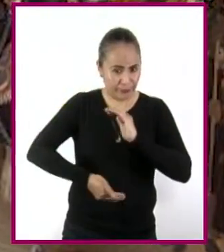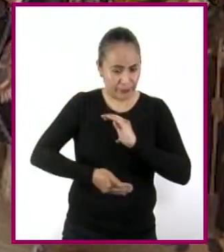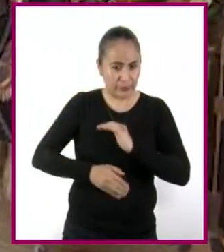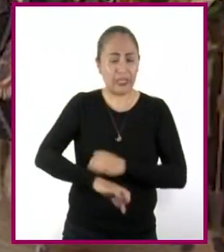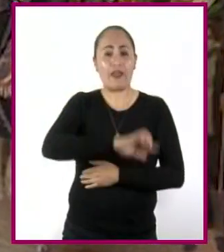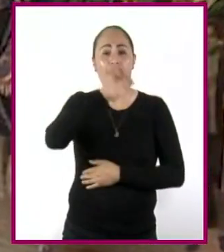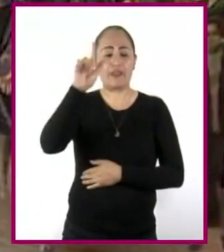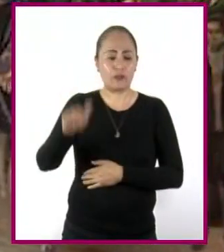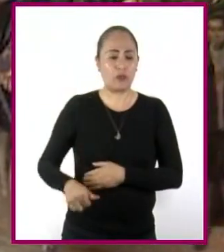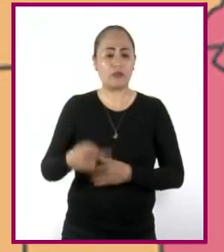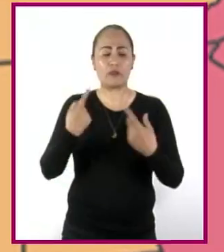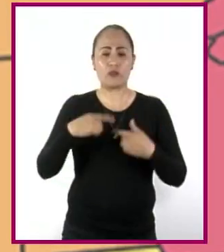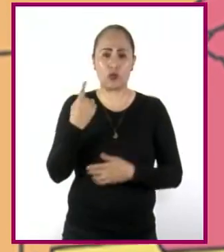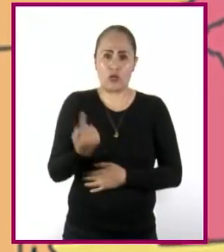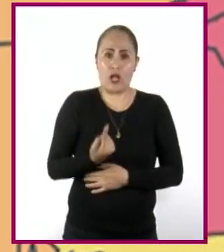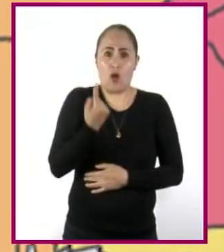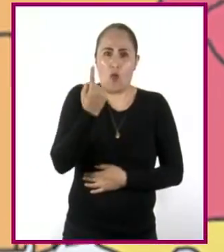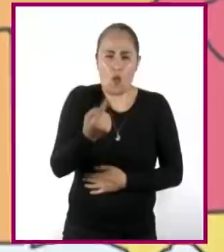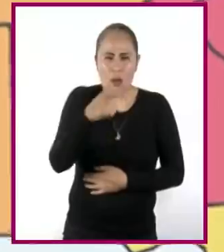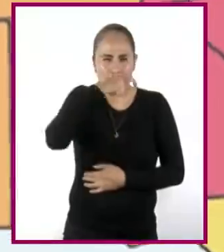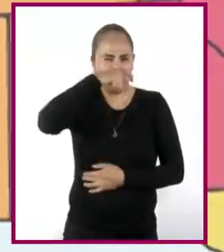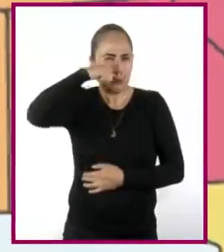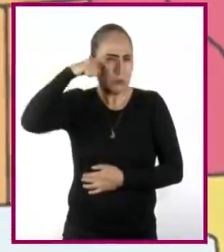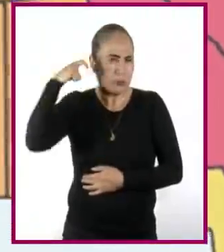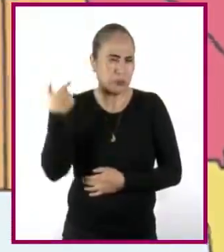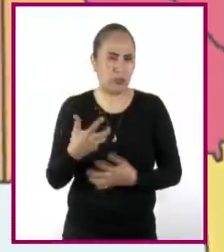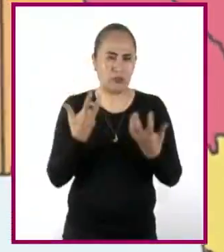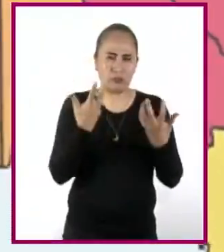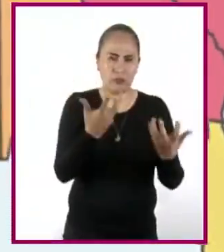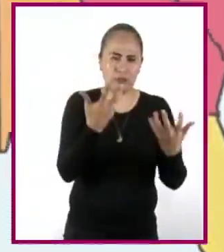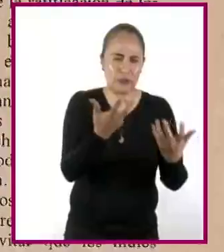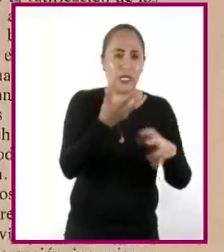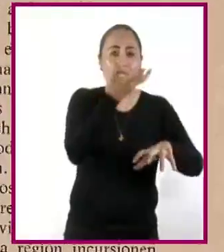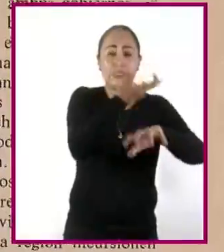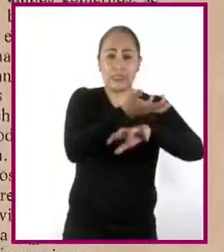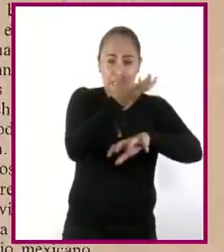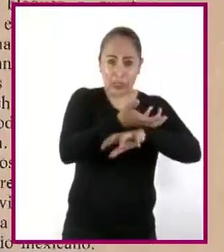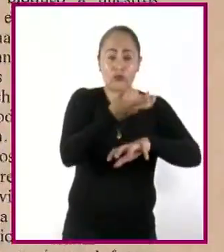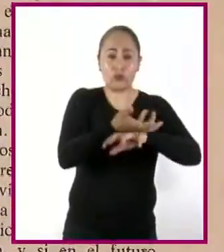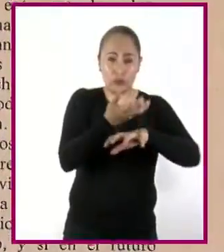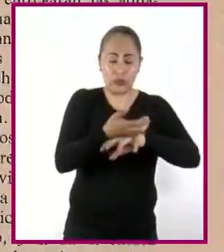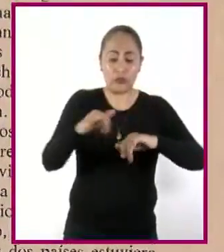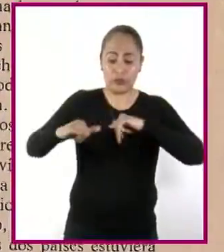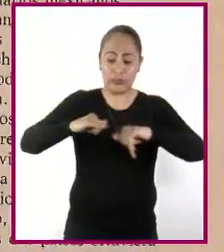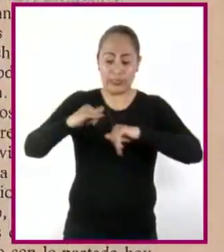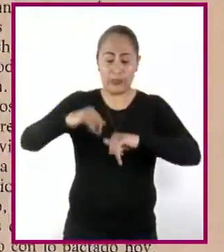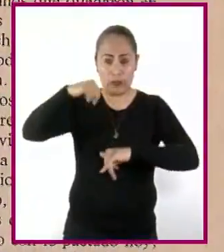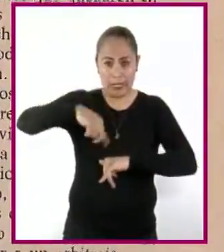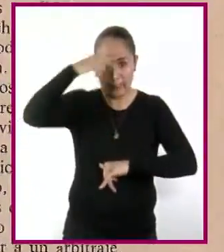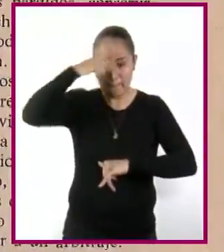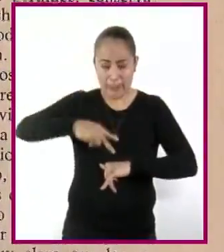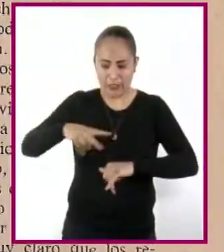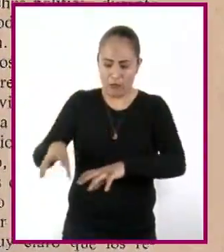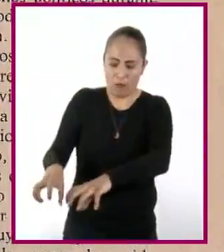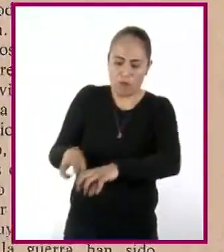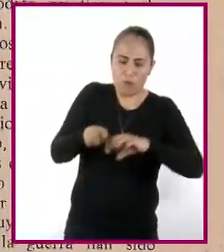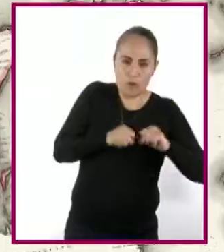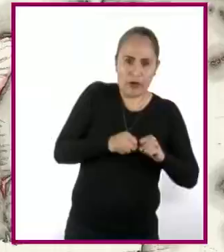ambición de un autócrata hicieron posible que Estados Unidos se anexionara buena parte del territorio